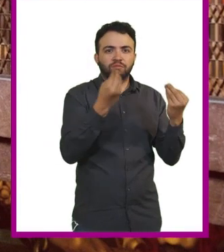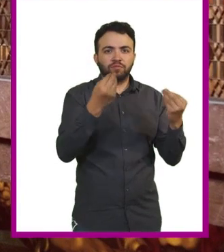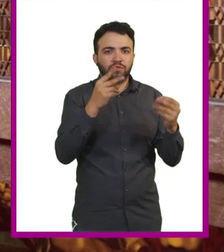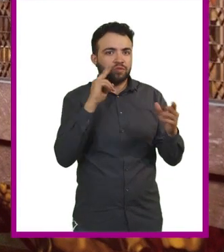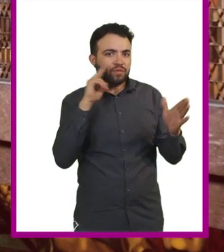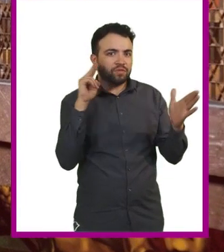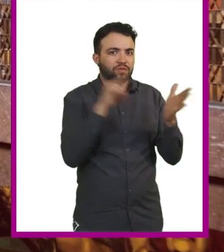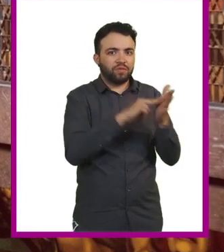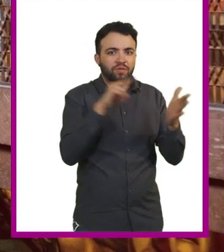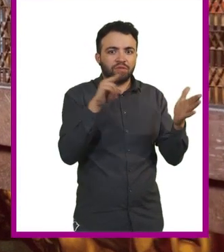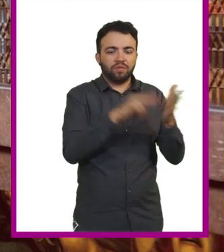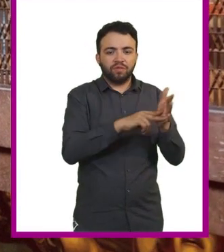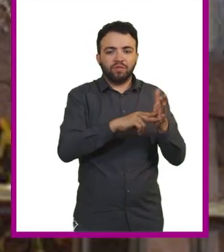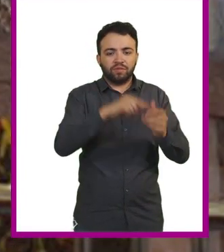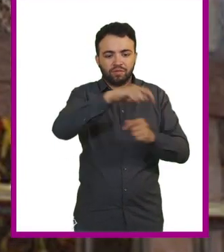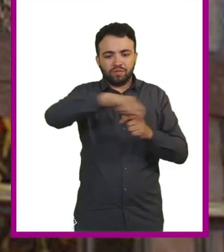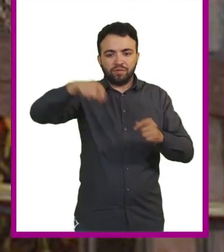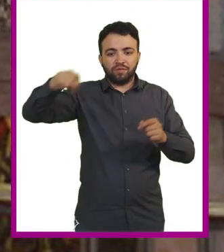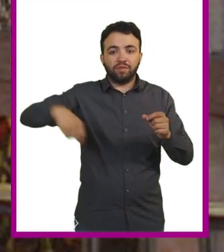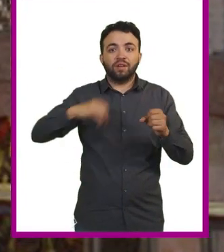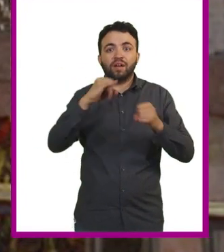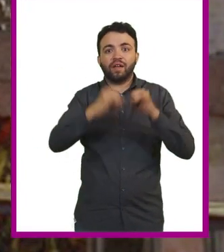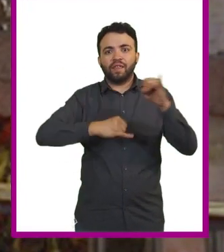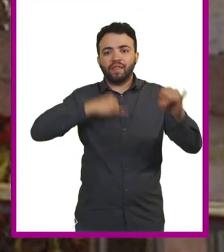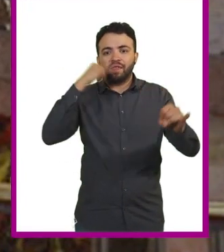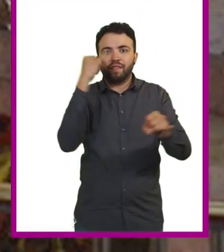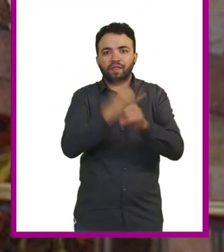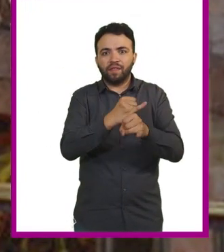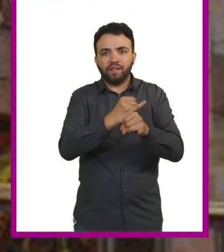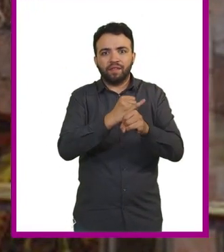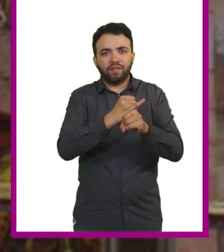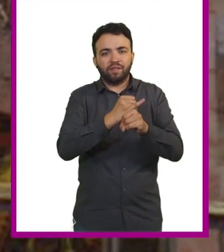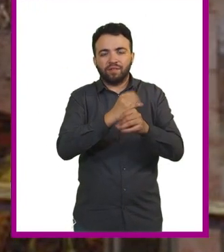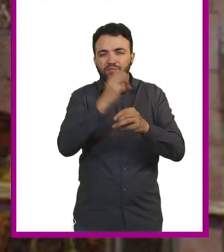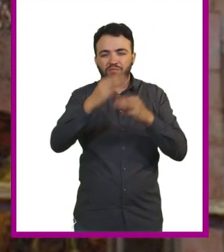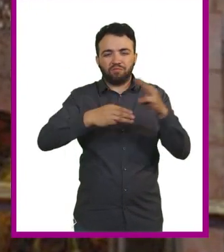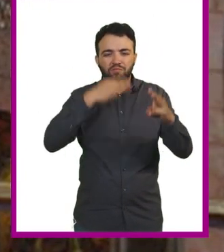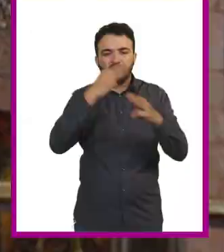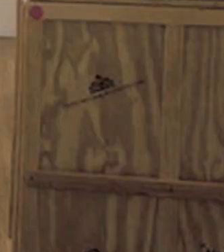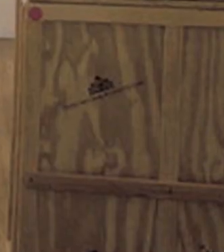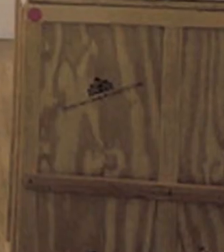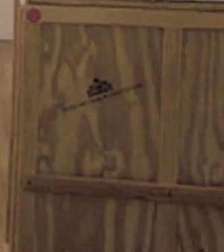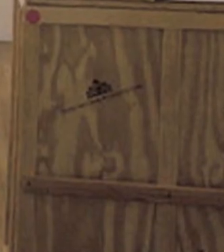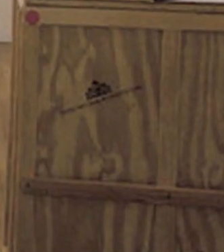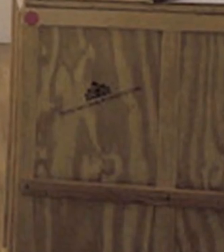arquitectos nacionales e internacionales, promoviendo los valores estéticos de la arquitectura.